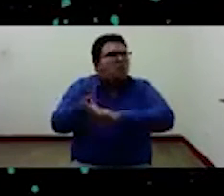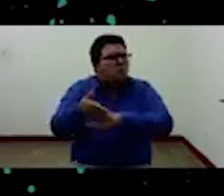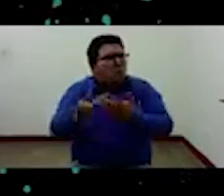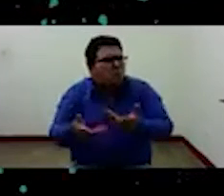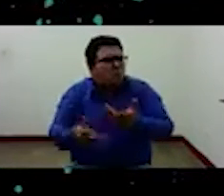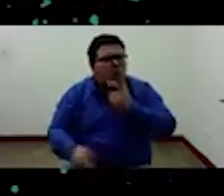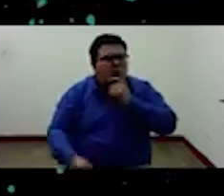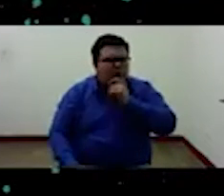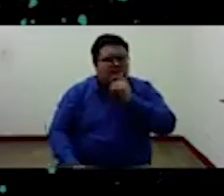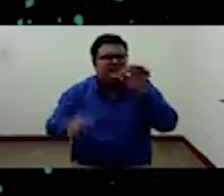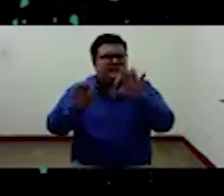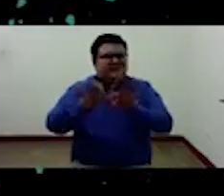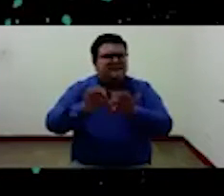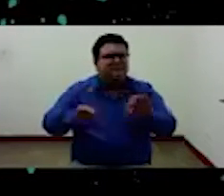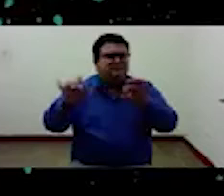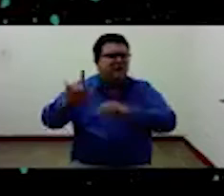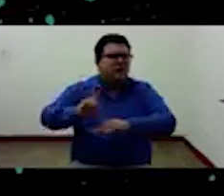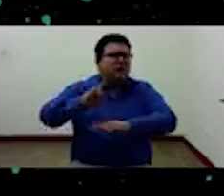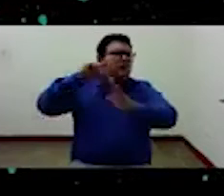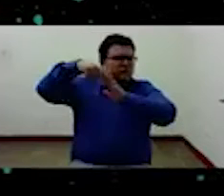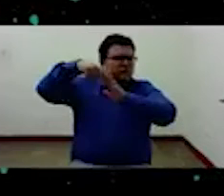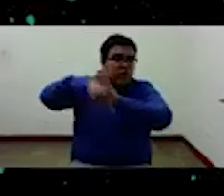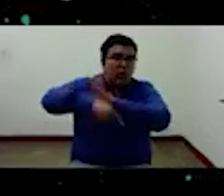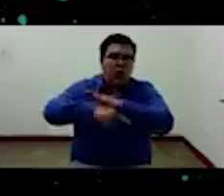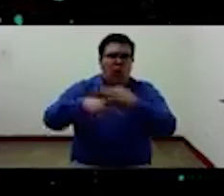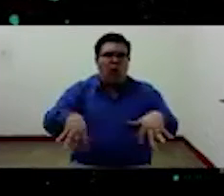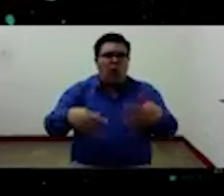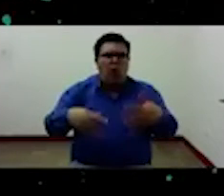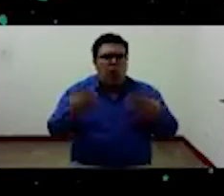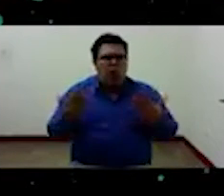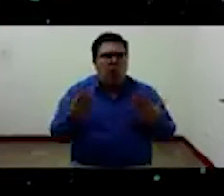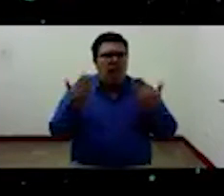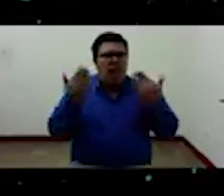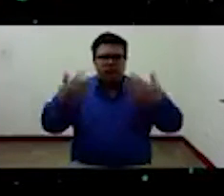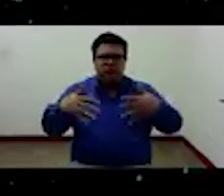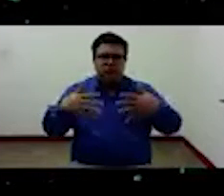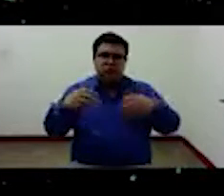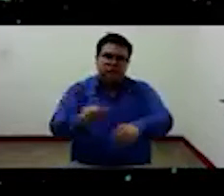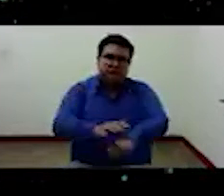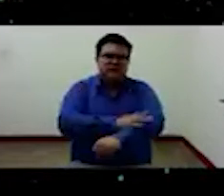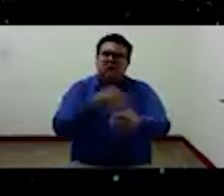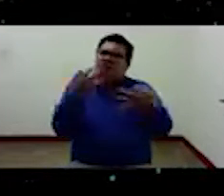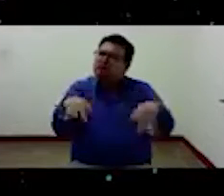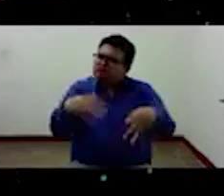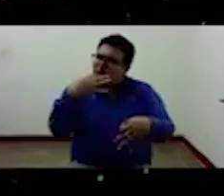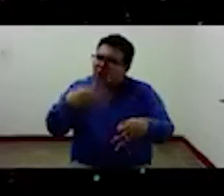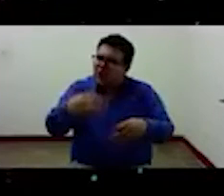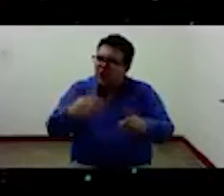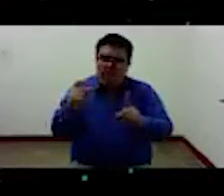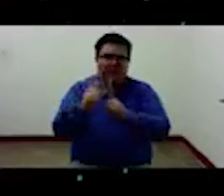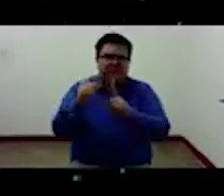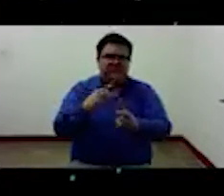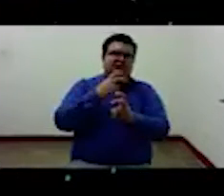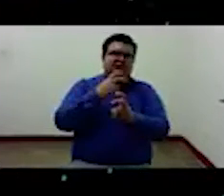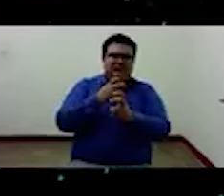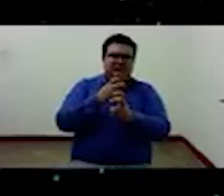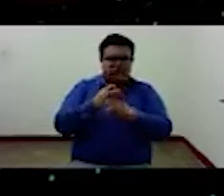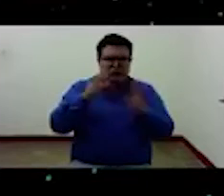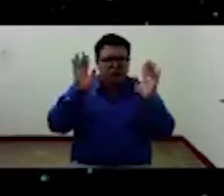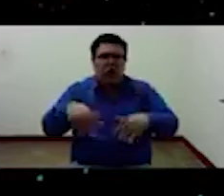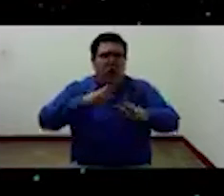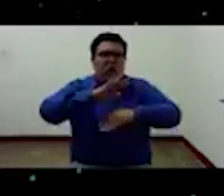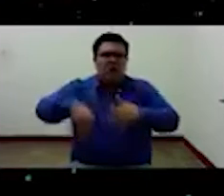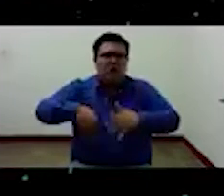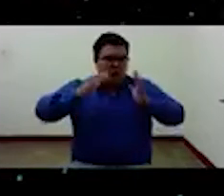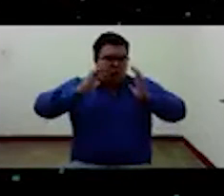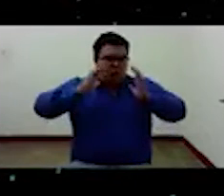Escucha profunda es un término tremendo, ¿no? Pero la propuesta es más sencilla. Realmente escuchamos con todo el cuerpo,